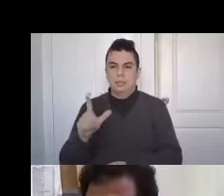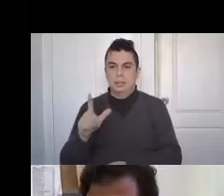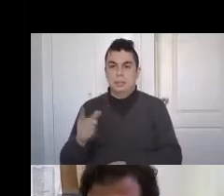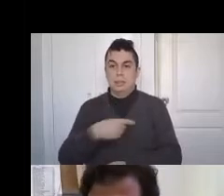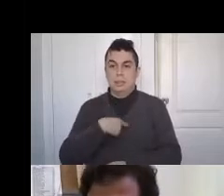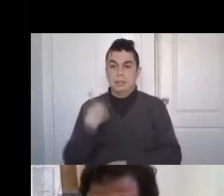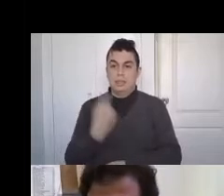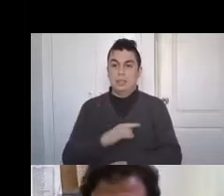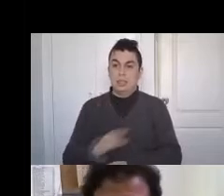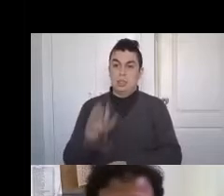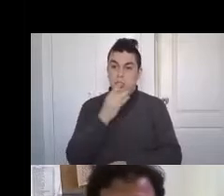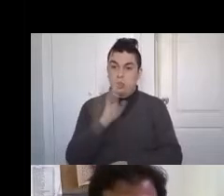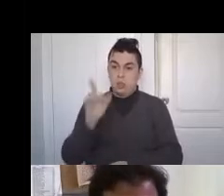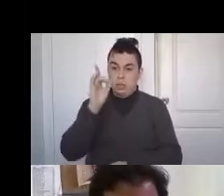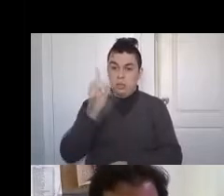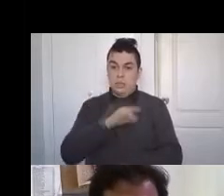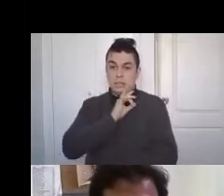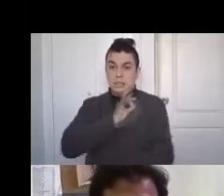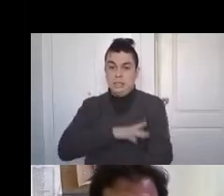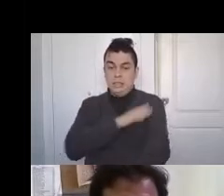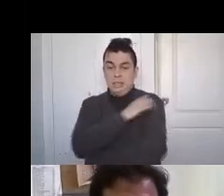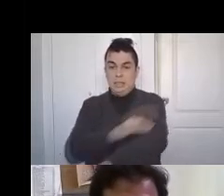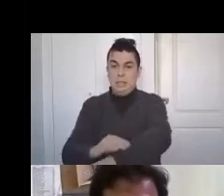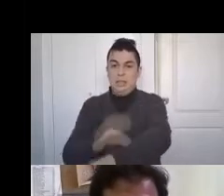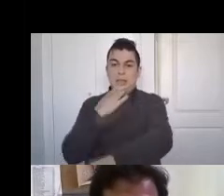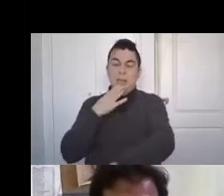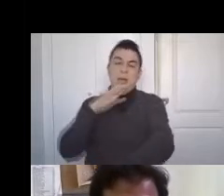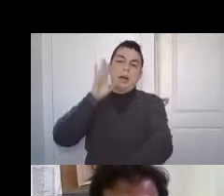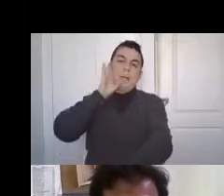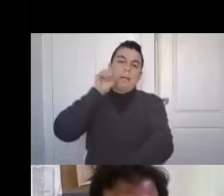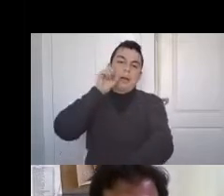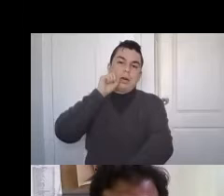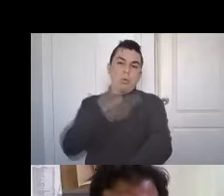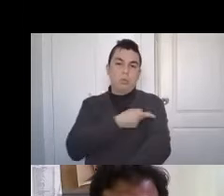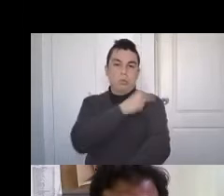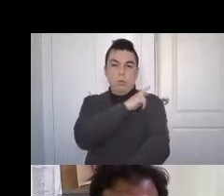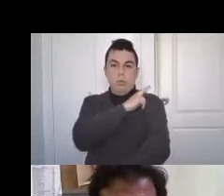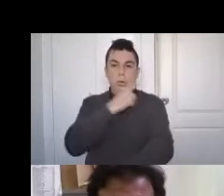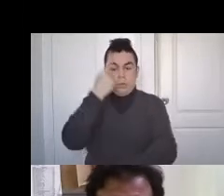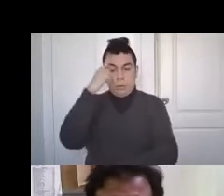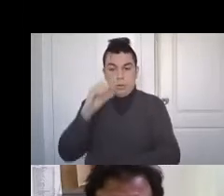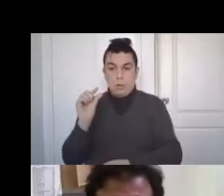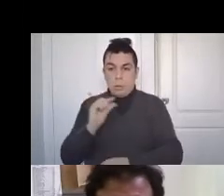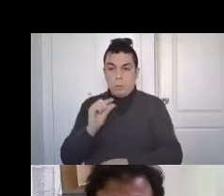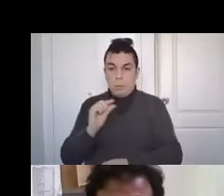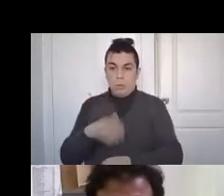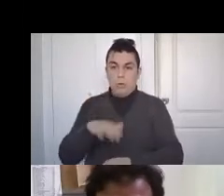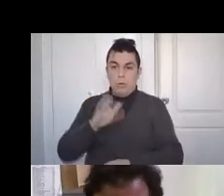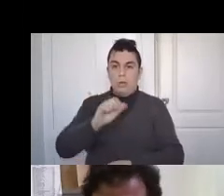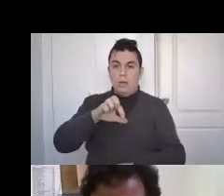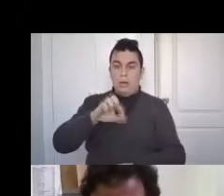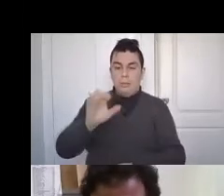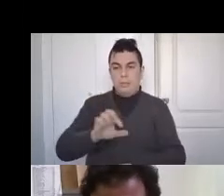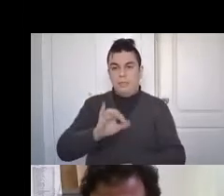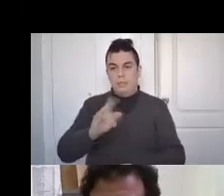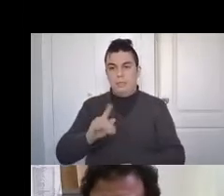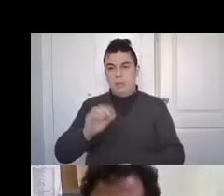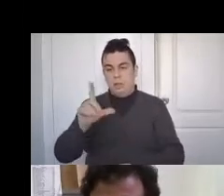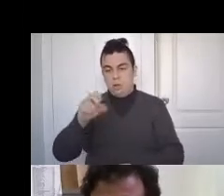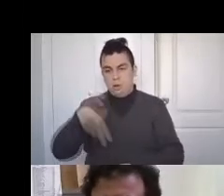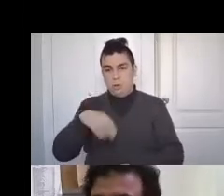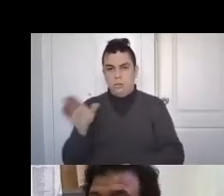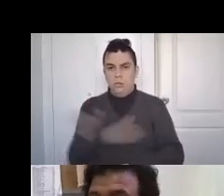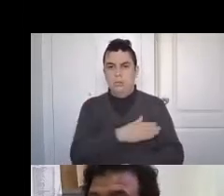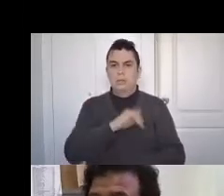territorio, ¿sí? Tanto en Chile como en Perú. Sin embargo, hace poco, Epsilon, Zeta y Theta